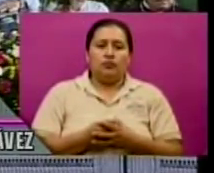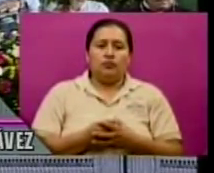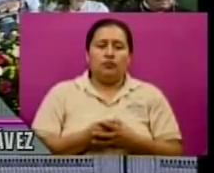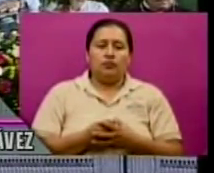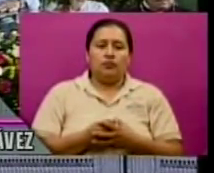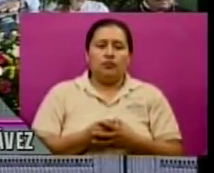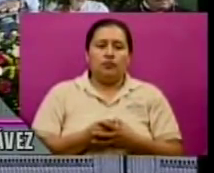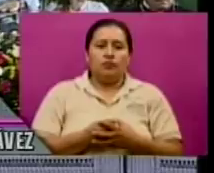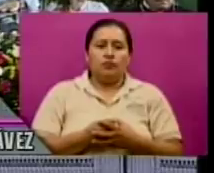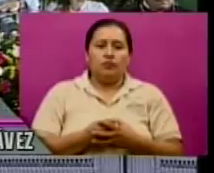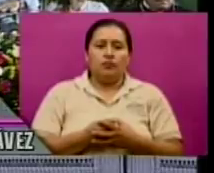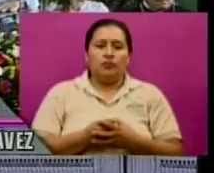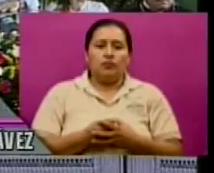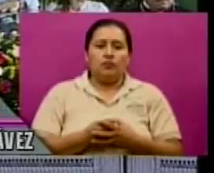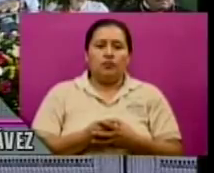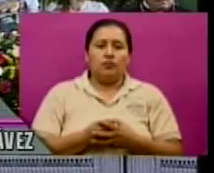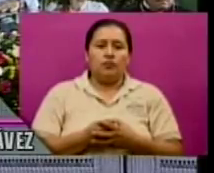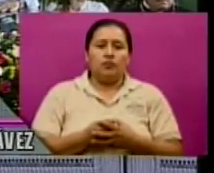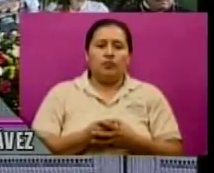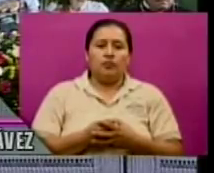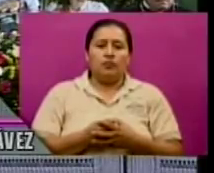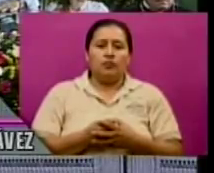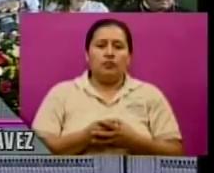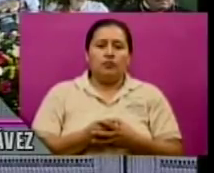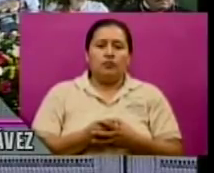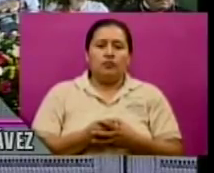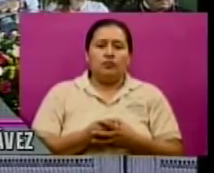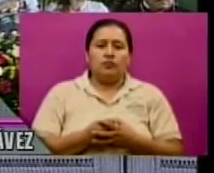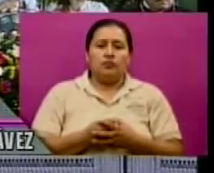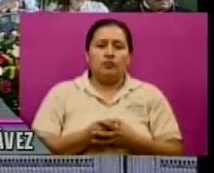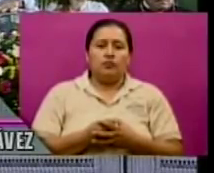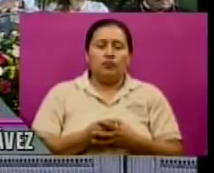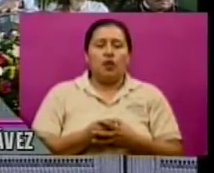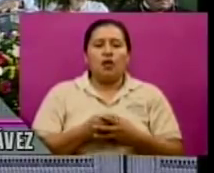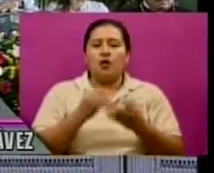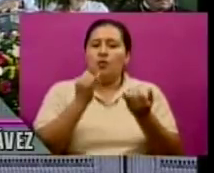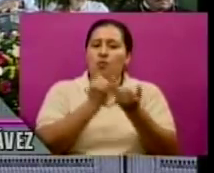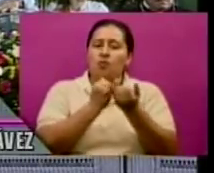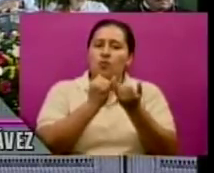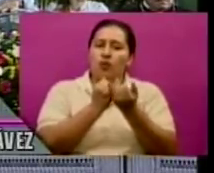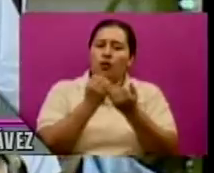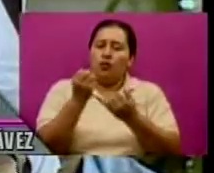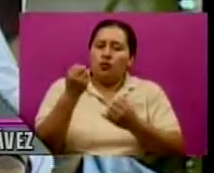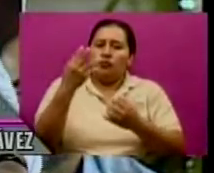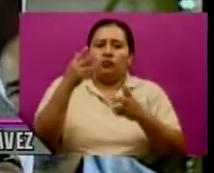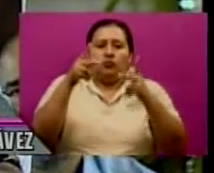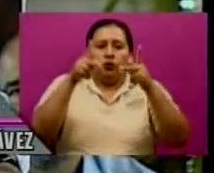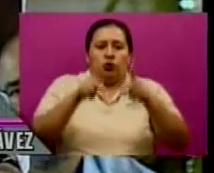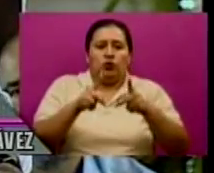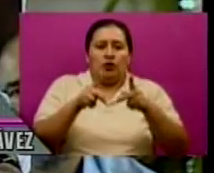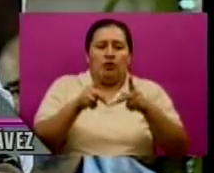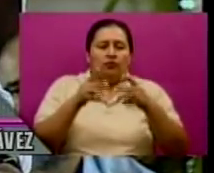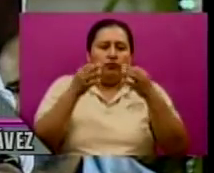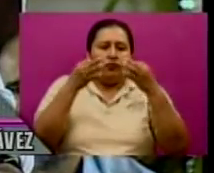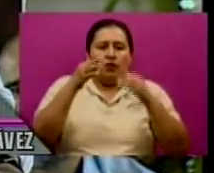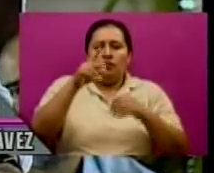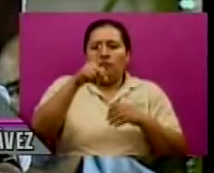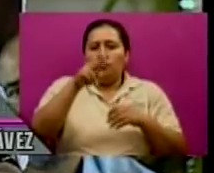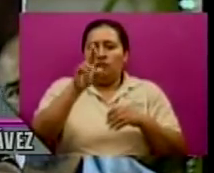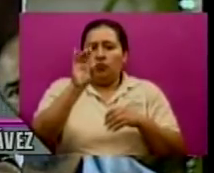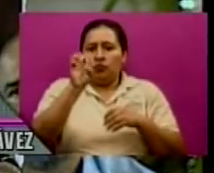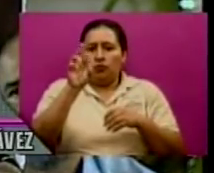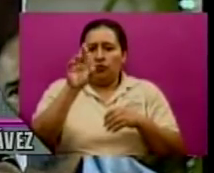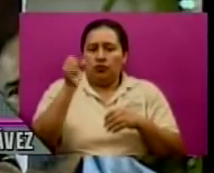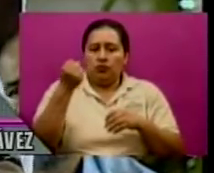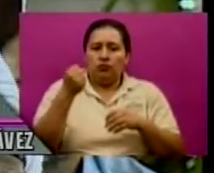como suelen hacerlo los héroes, los próceres, los libertadores.